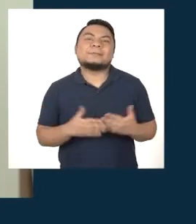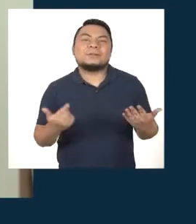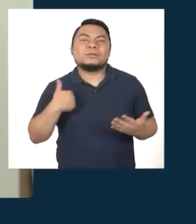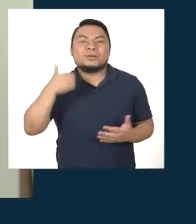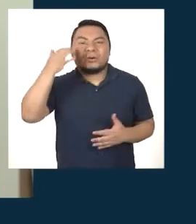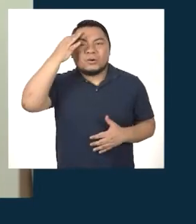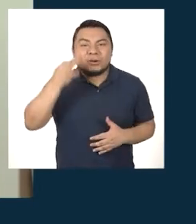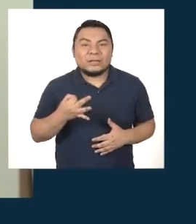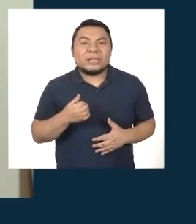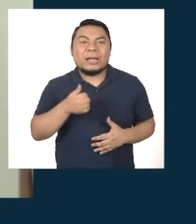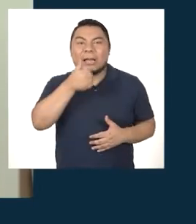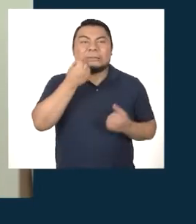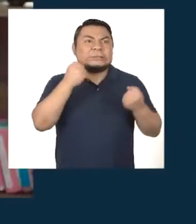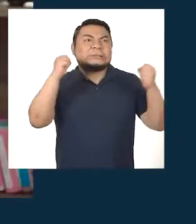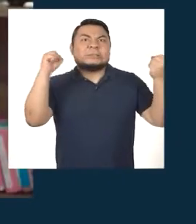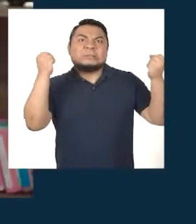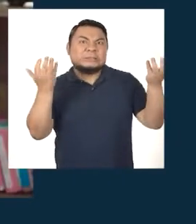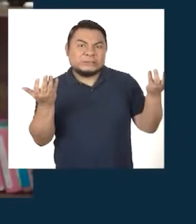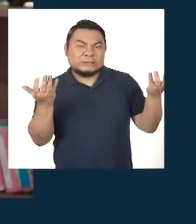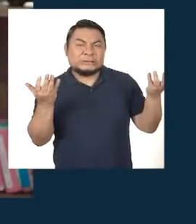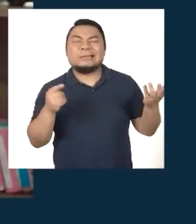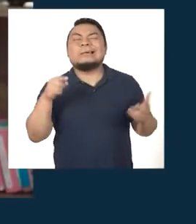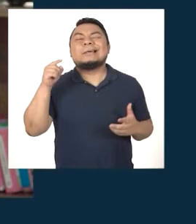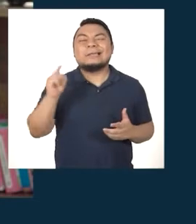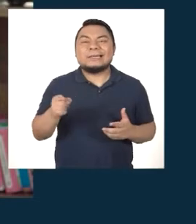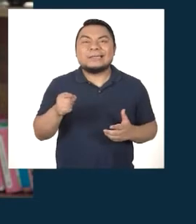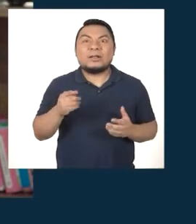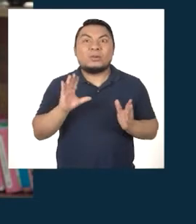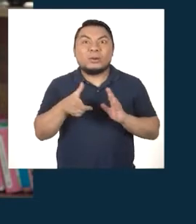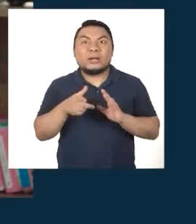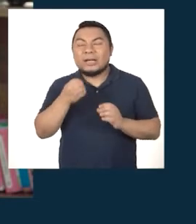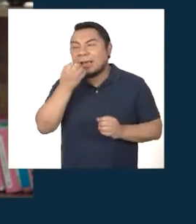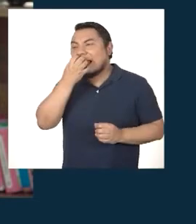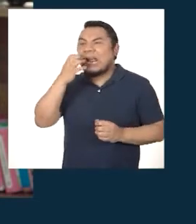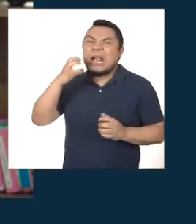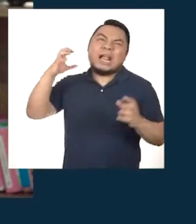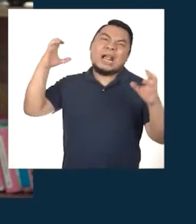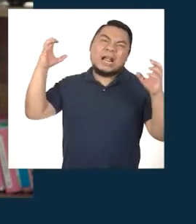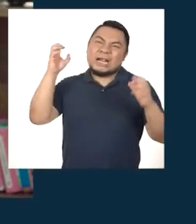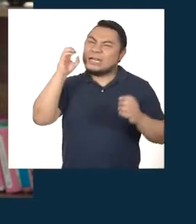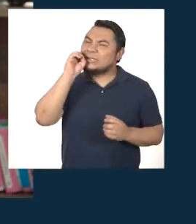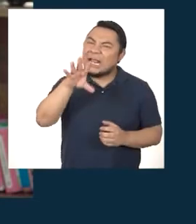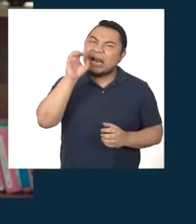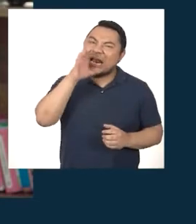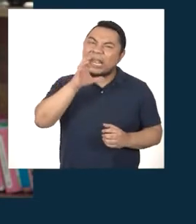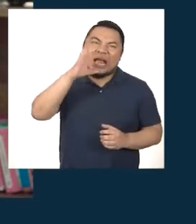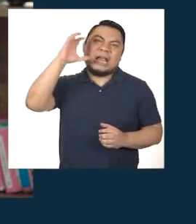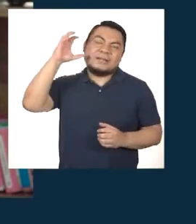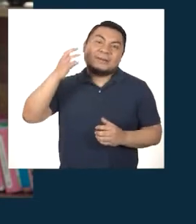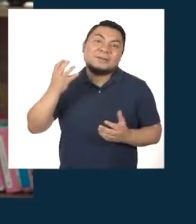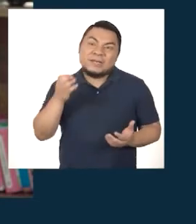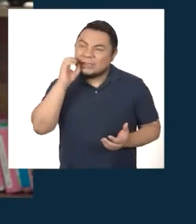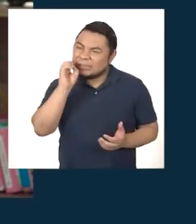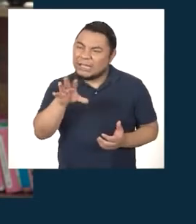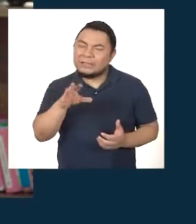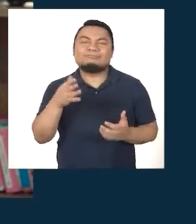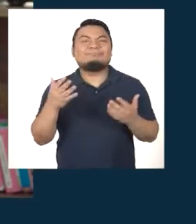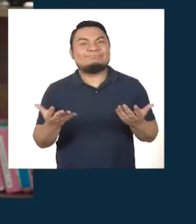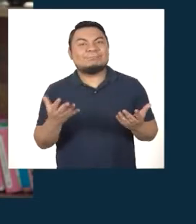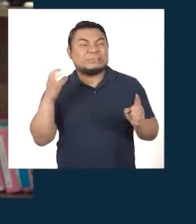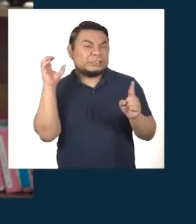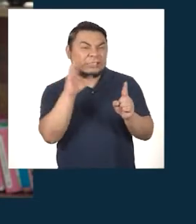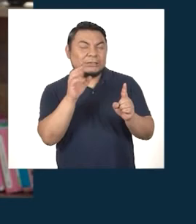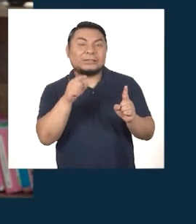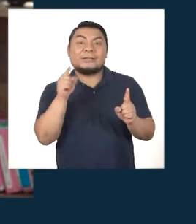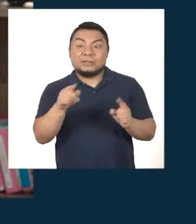Yo creo que la impaciencia nos lleva a gritar, ¿no? A levantar la voz, y eso lo primero